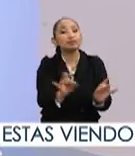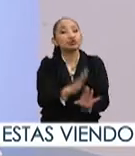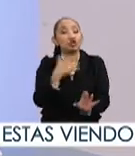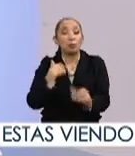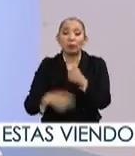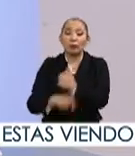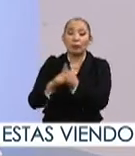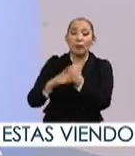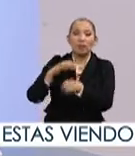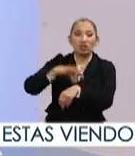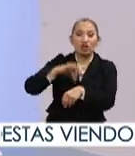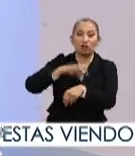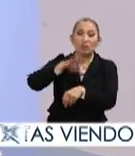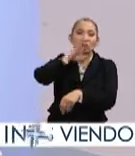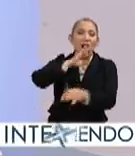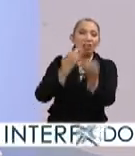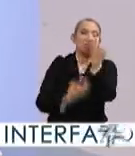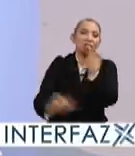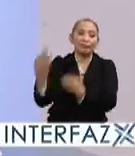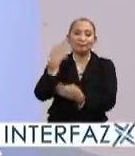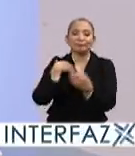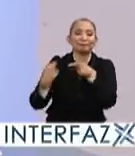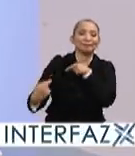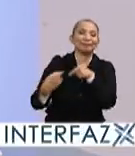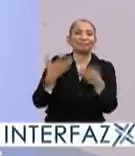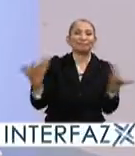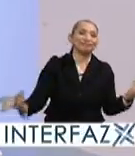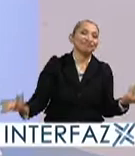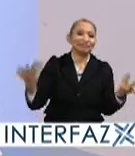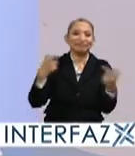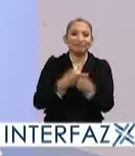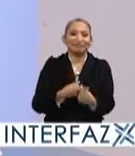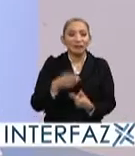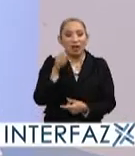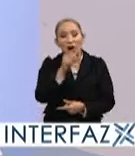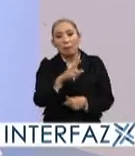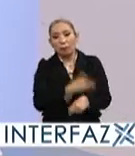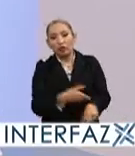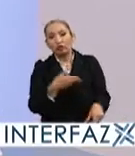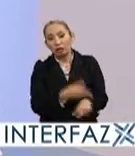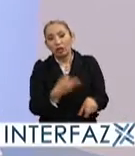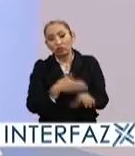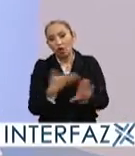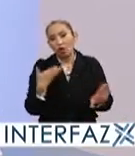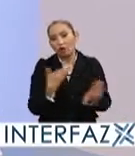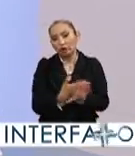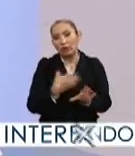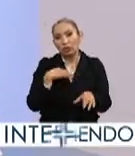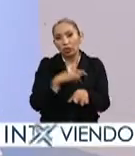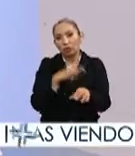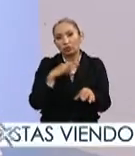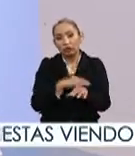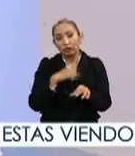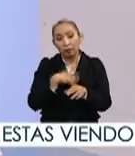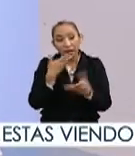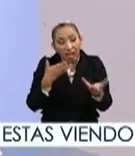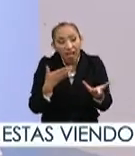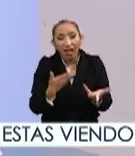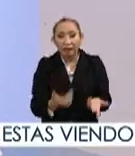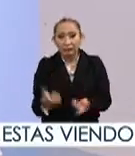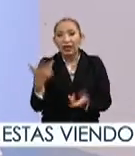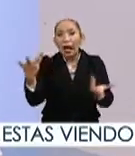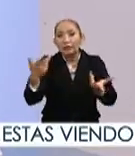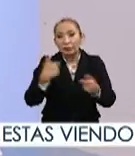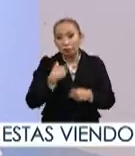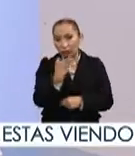caso de una negligencia médica, un proceso pues que de alguna forma no salió como lo esperado.